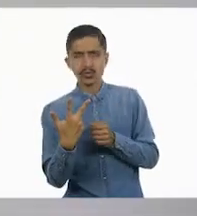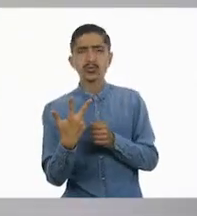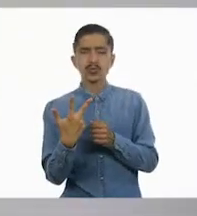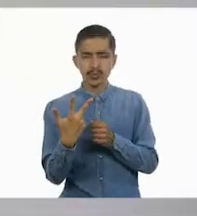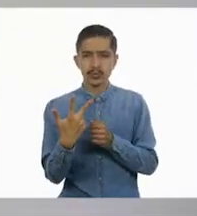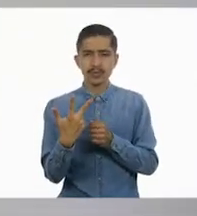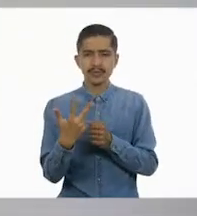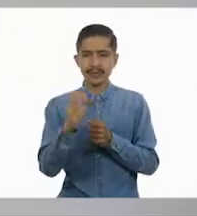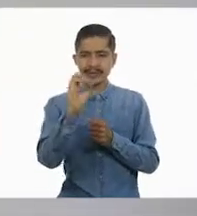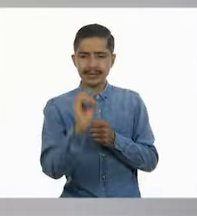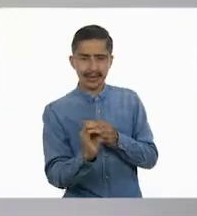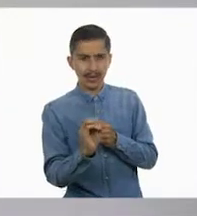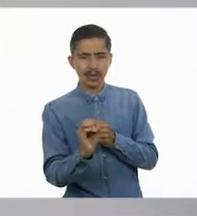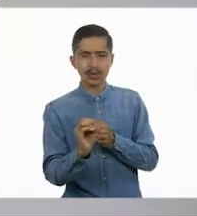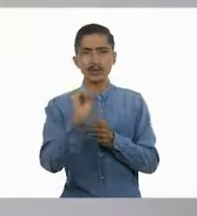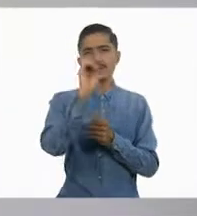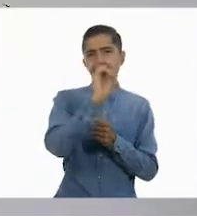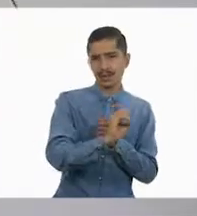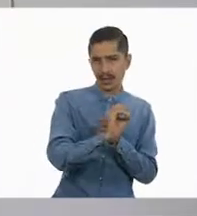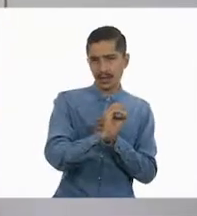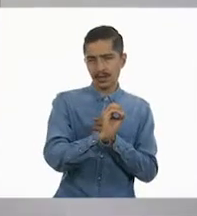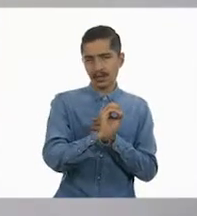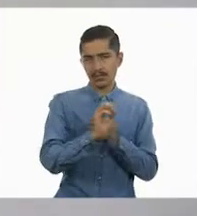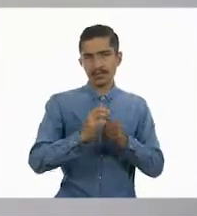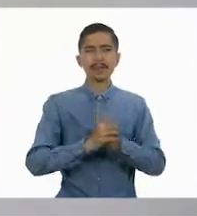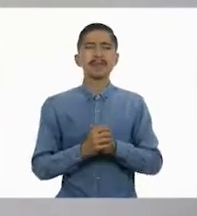8. 0 y 0. y 0.